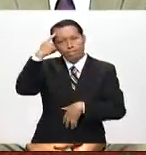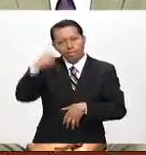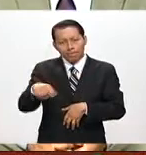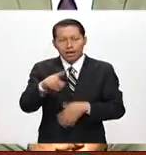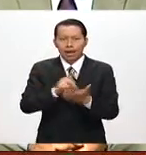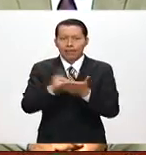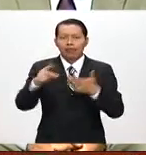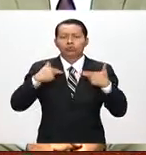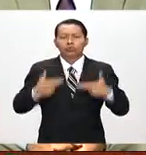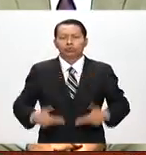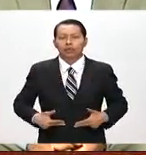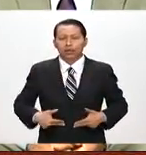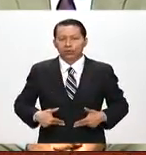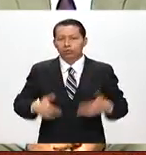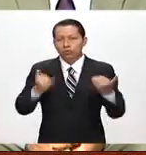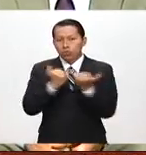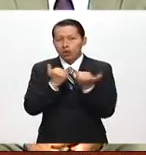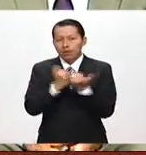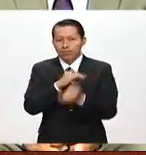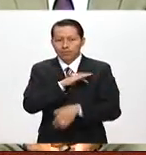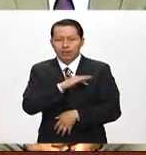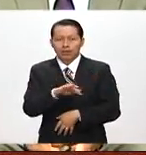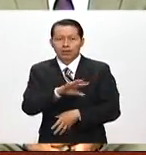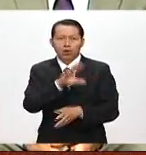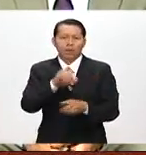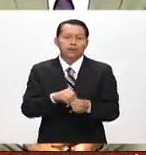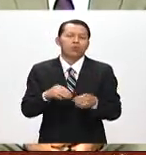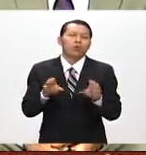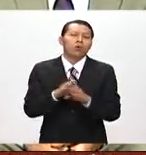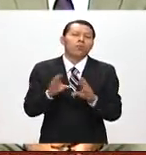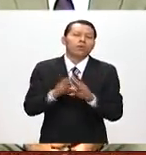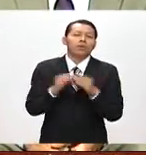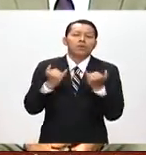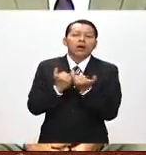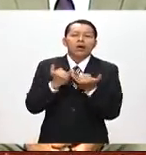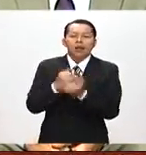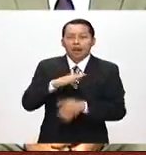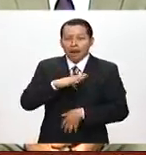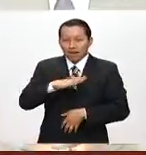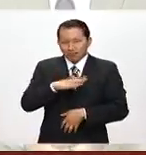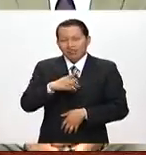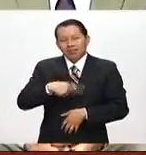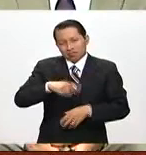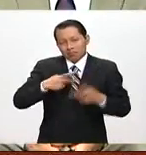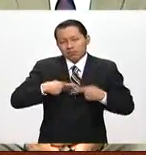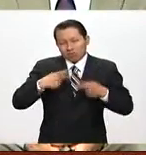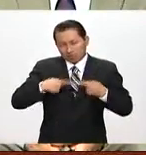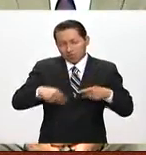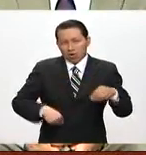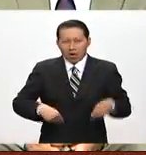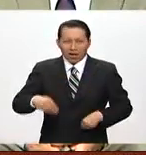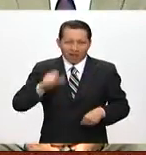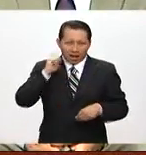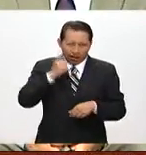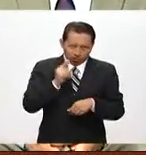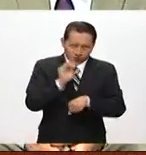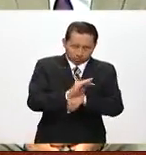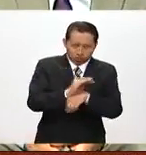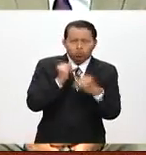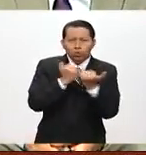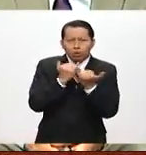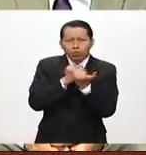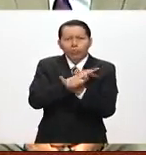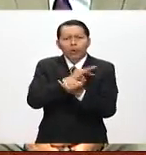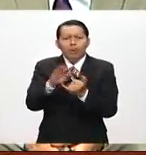sus derechos humanos, abatir las causas que generan insatisfacciones, ser punta de lanza en